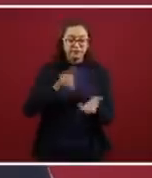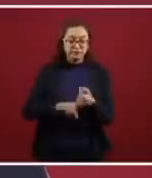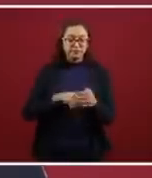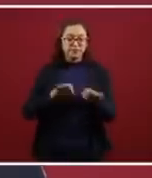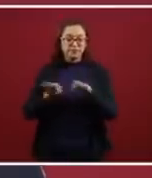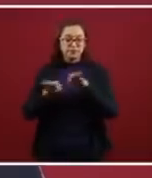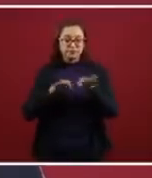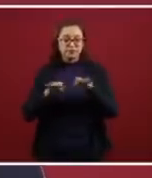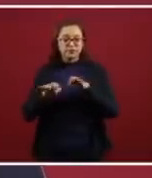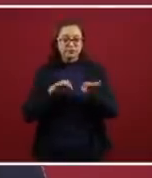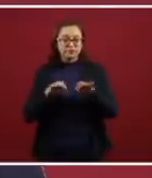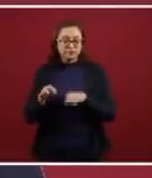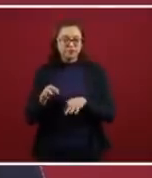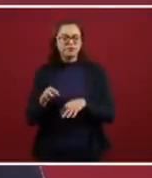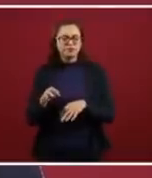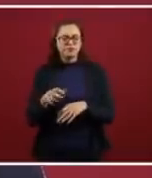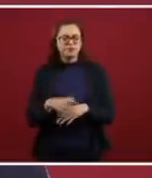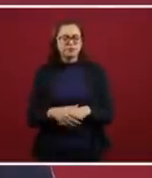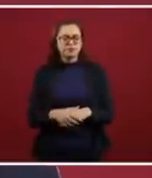¿sí? Hay